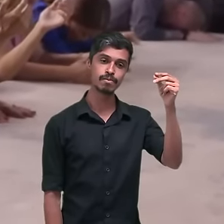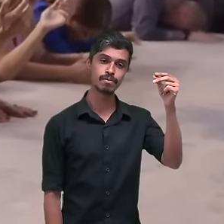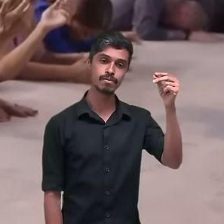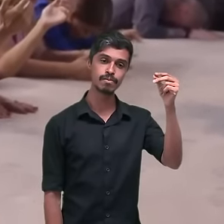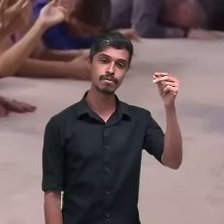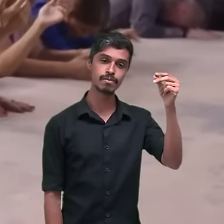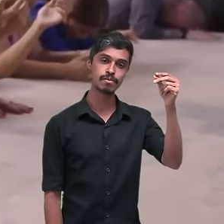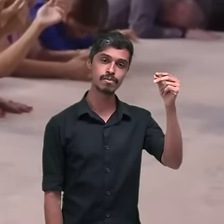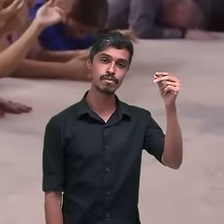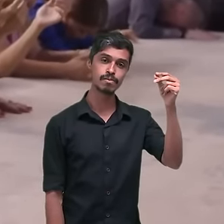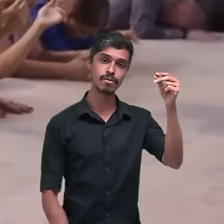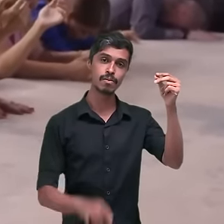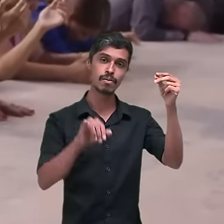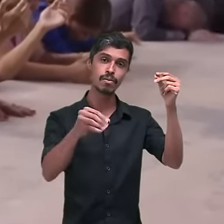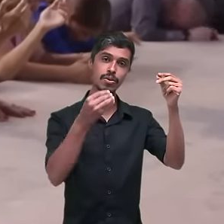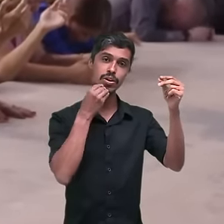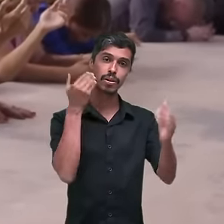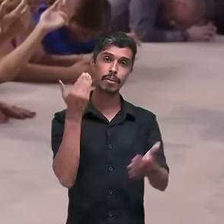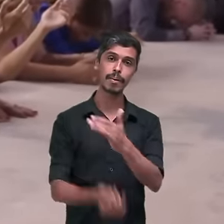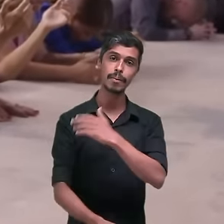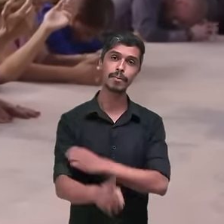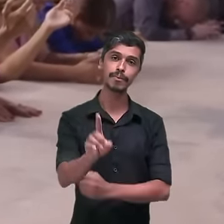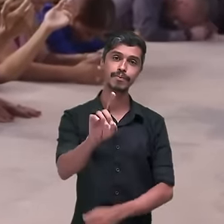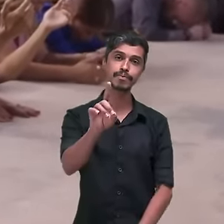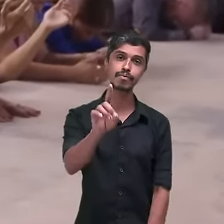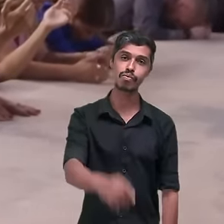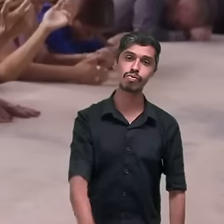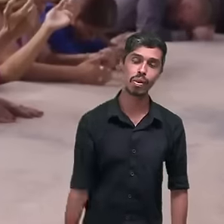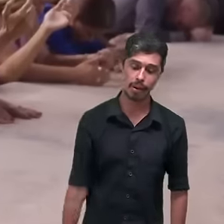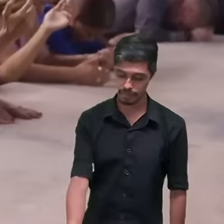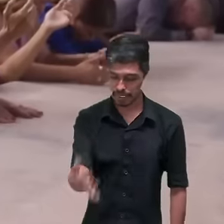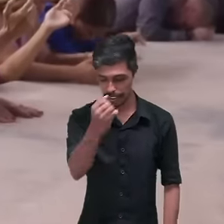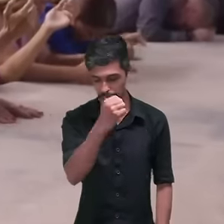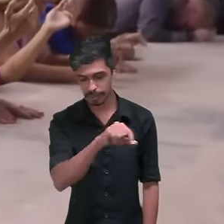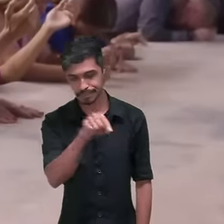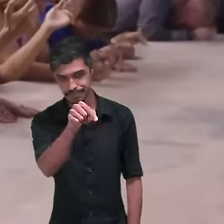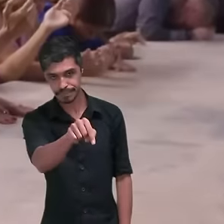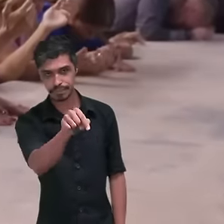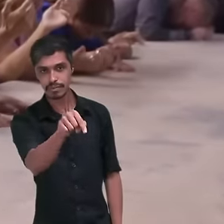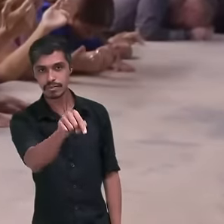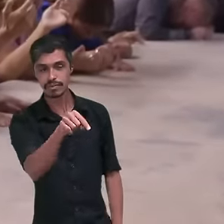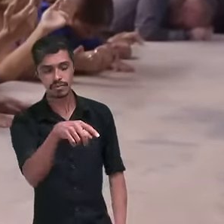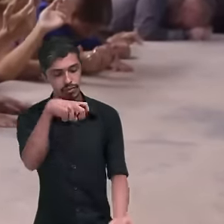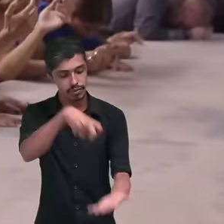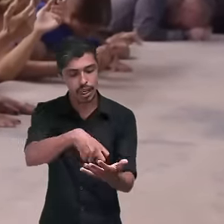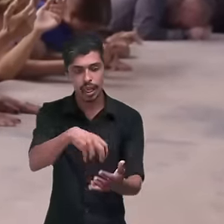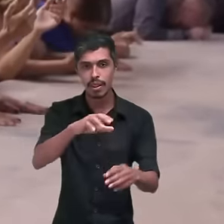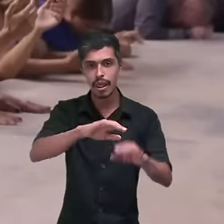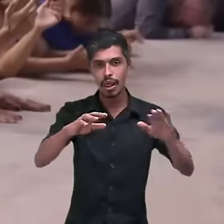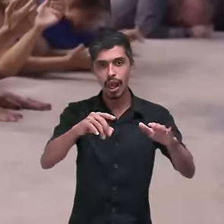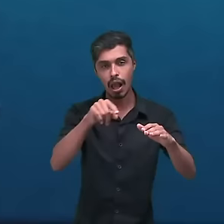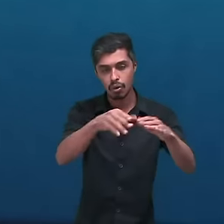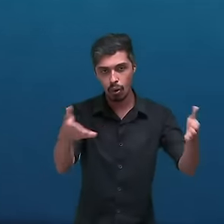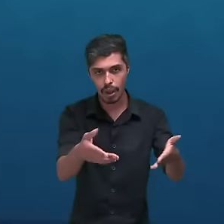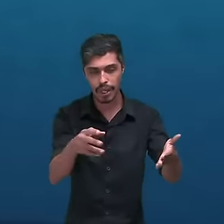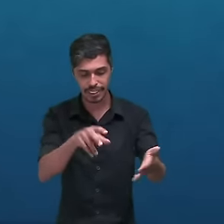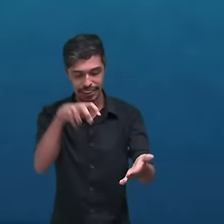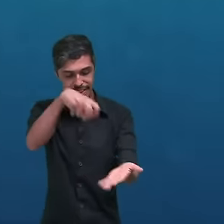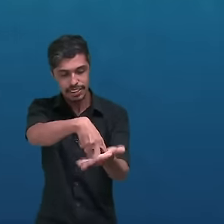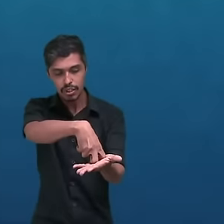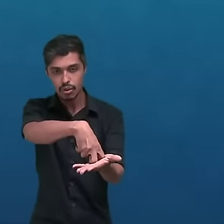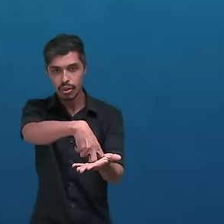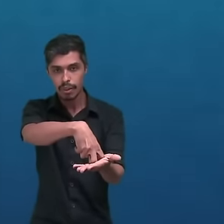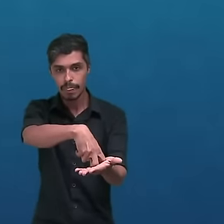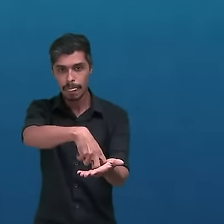No pierdas esta oportunidad. Pastor, no, yo quiero pasar, mas no tengo espacio. Entonces dobla tu joelho en tu misma cadeira. Mas